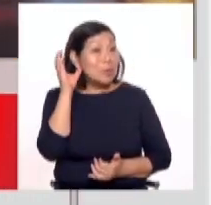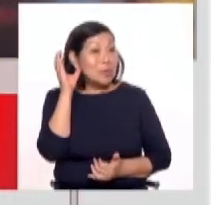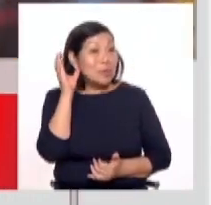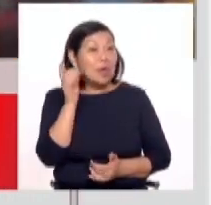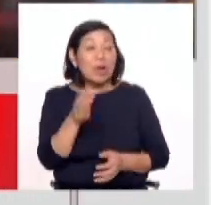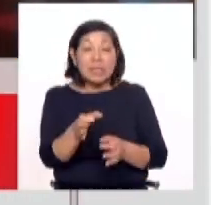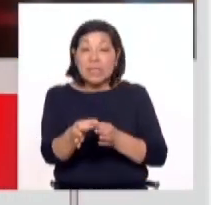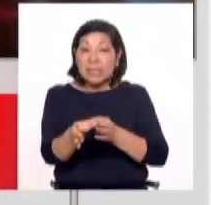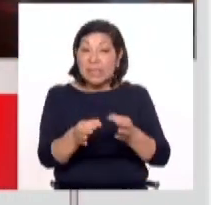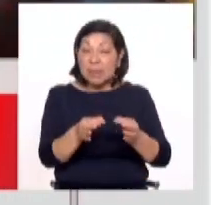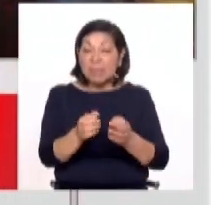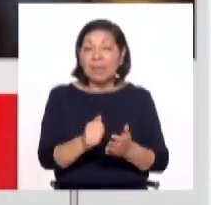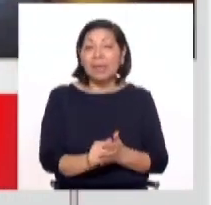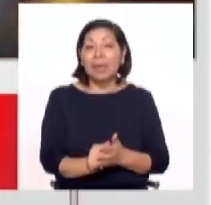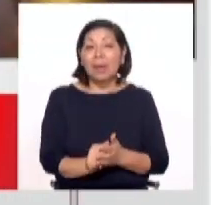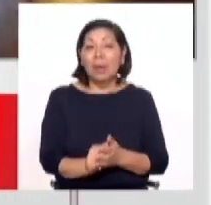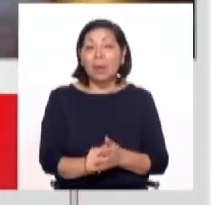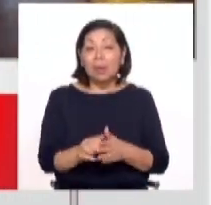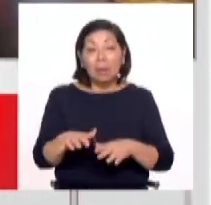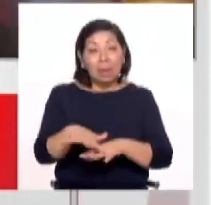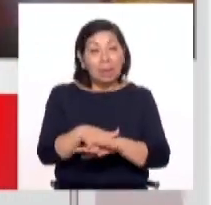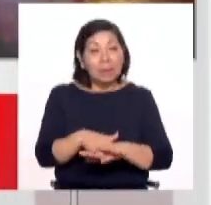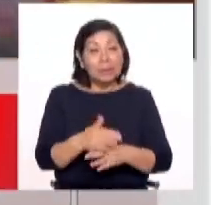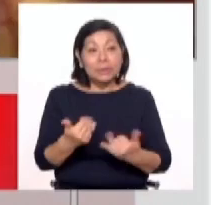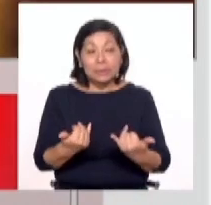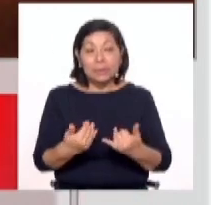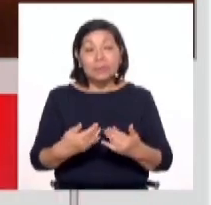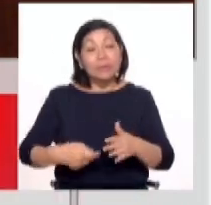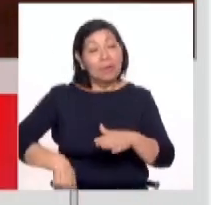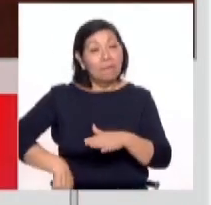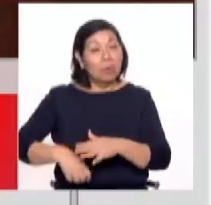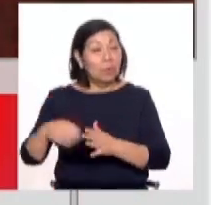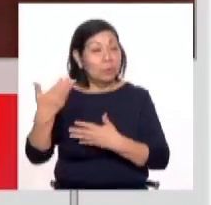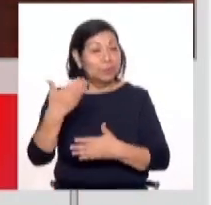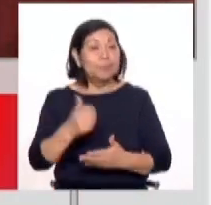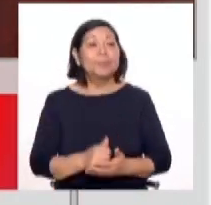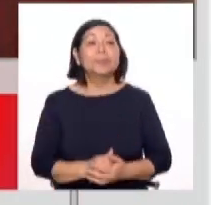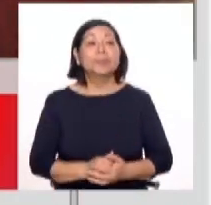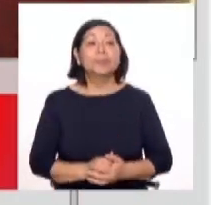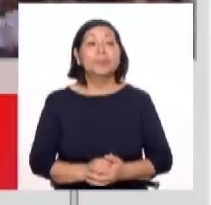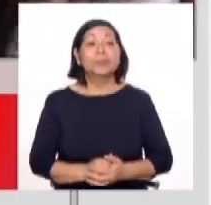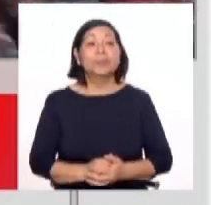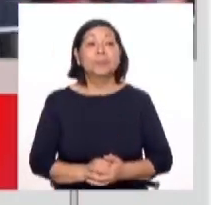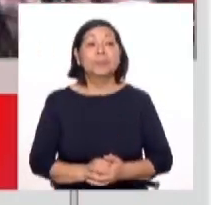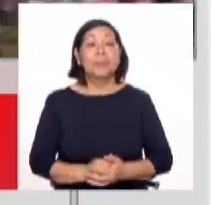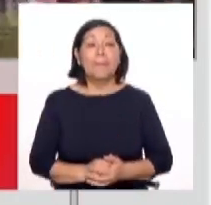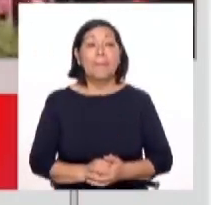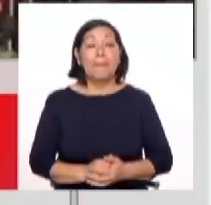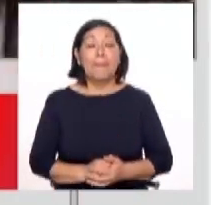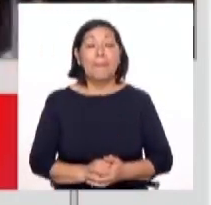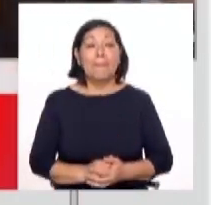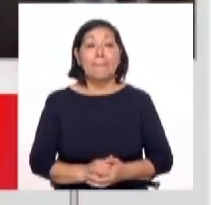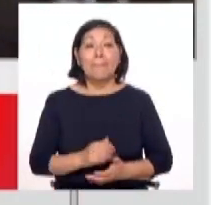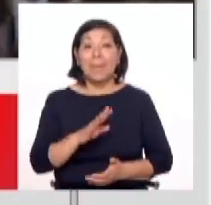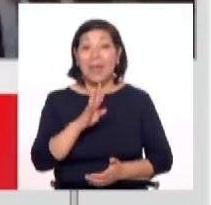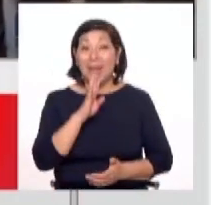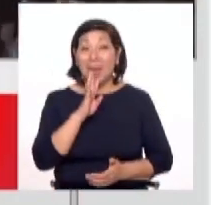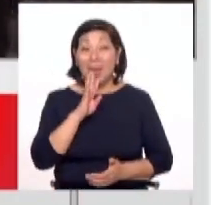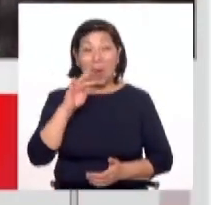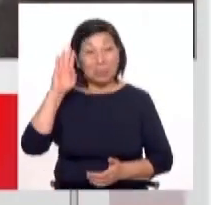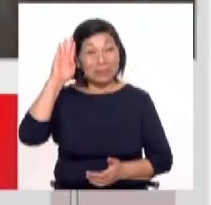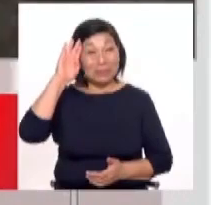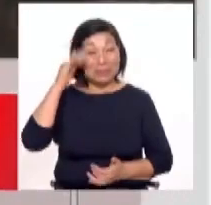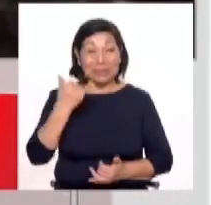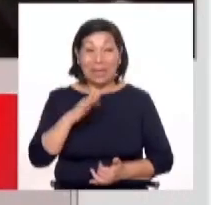los detalles de este plan de seguridad ante este partido de las 9 de la noche. Encontrados mal estacionados e interrumpiendo el